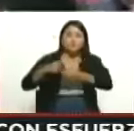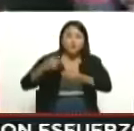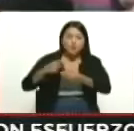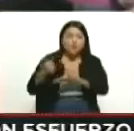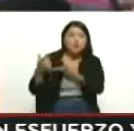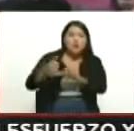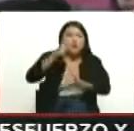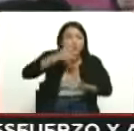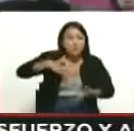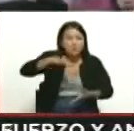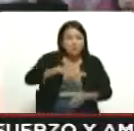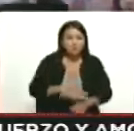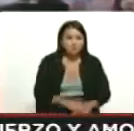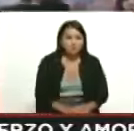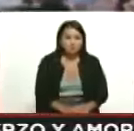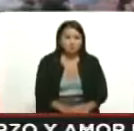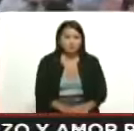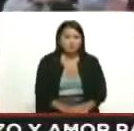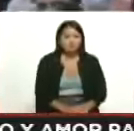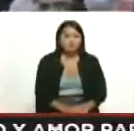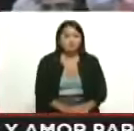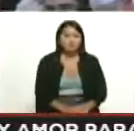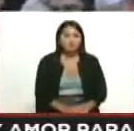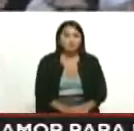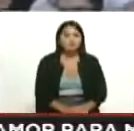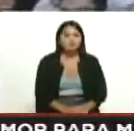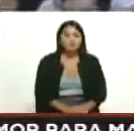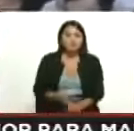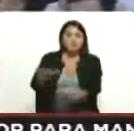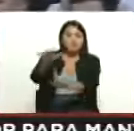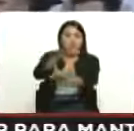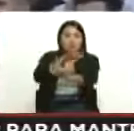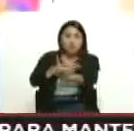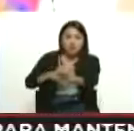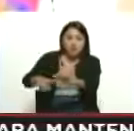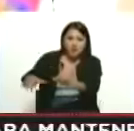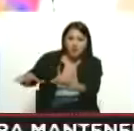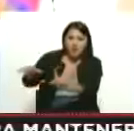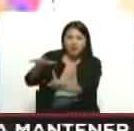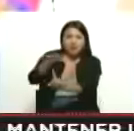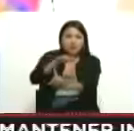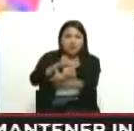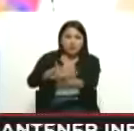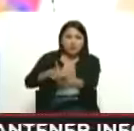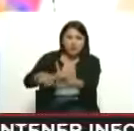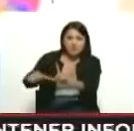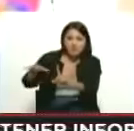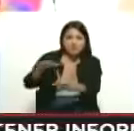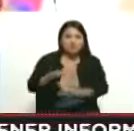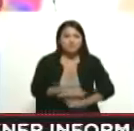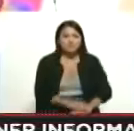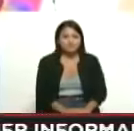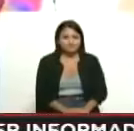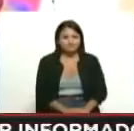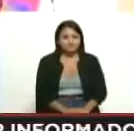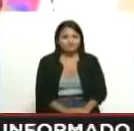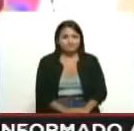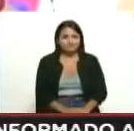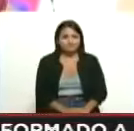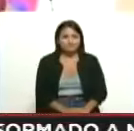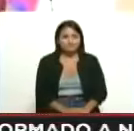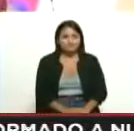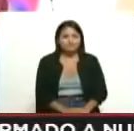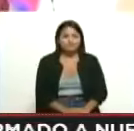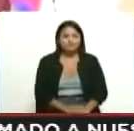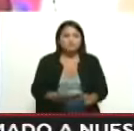Hay que creerles, ¿no? Eso lo hacen en todas partes. Ellos sacan el petróleo y ayudan al pueblo donde sacan el petróleo. Destruyen